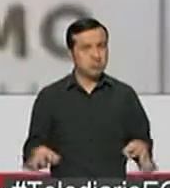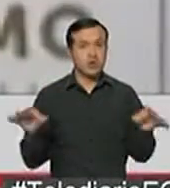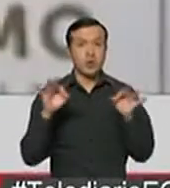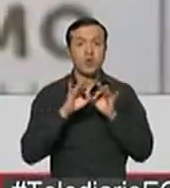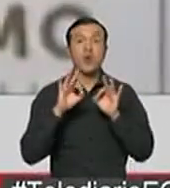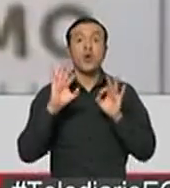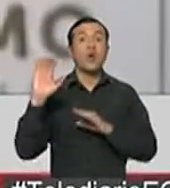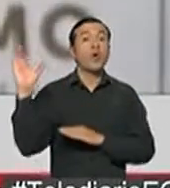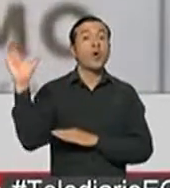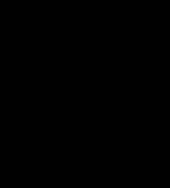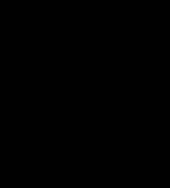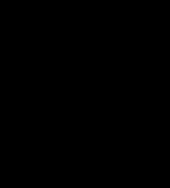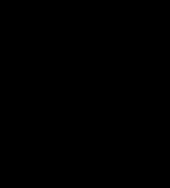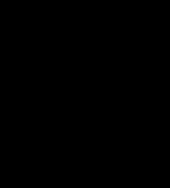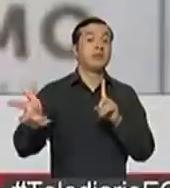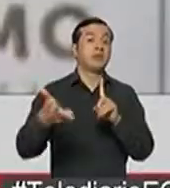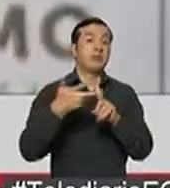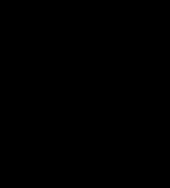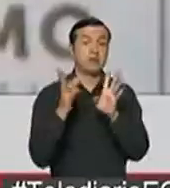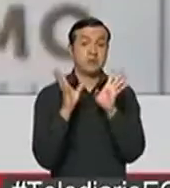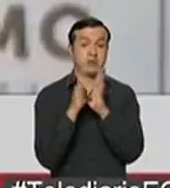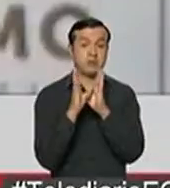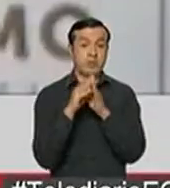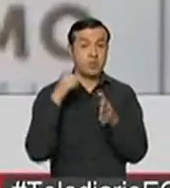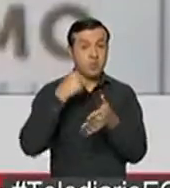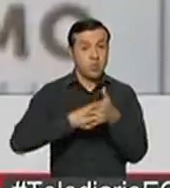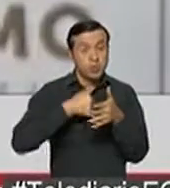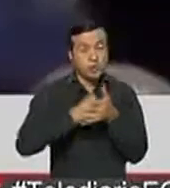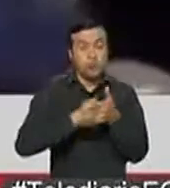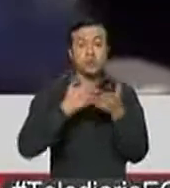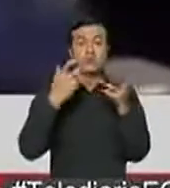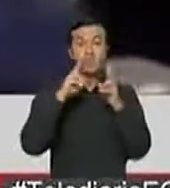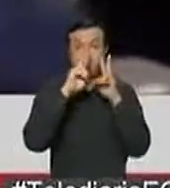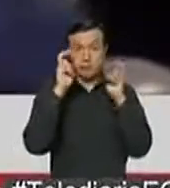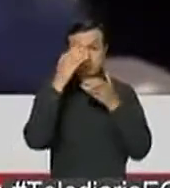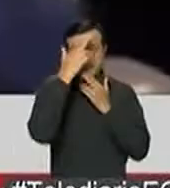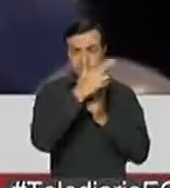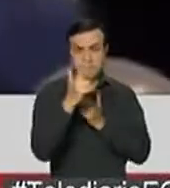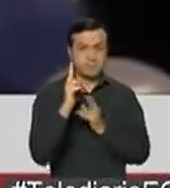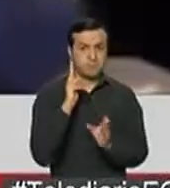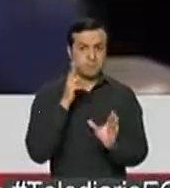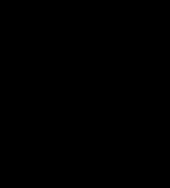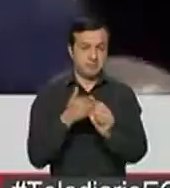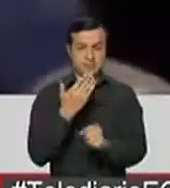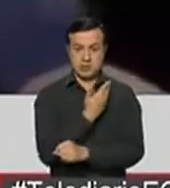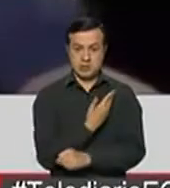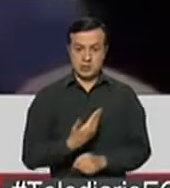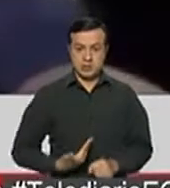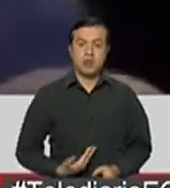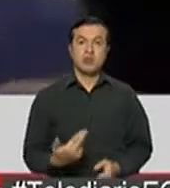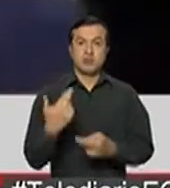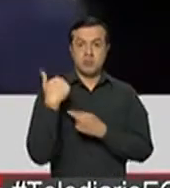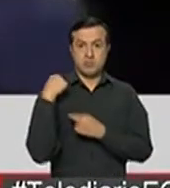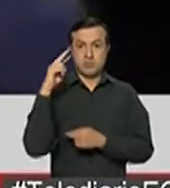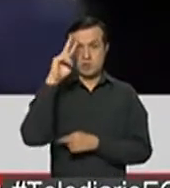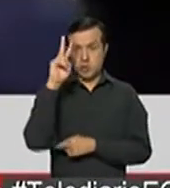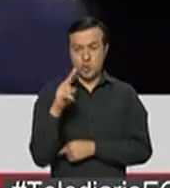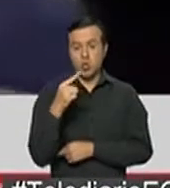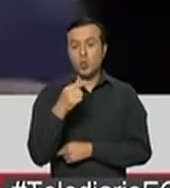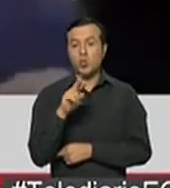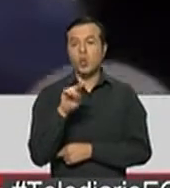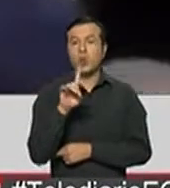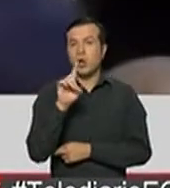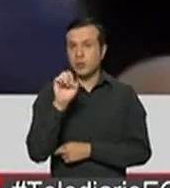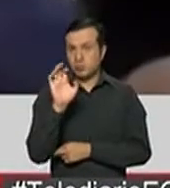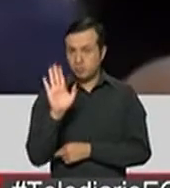tercera conferencia magistral de lucha contra el terrorismo, en la que participaron el presidente encargado de Venezuela, Juan Guaidó, y